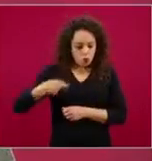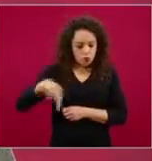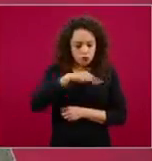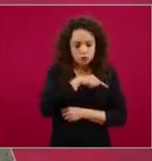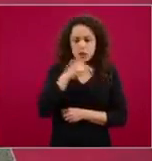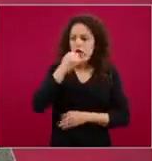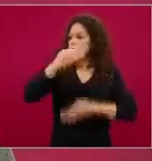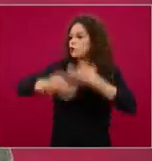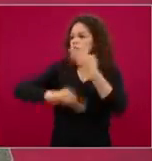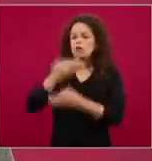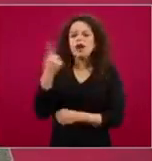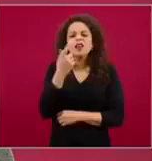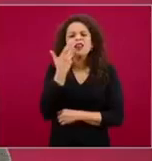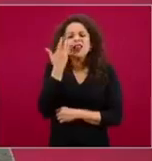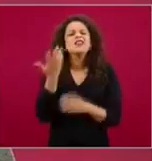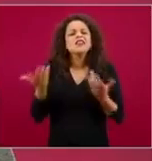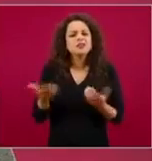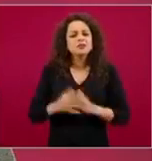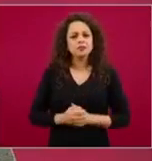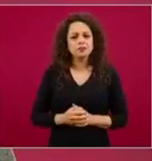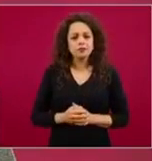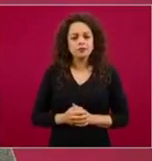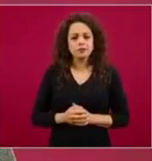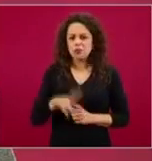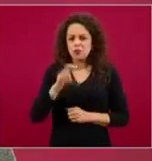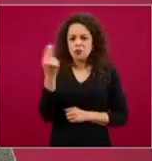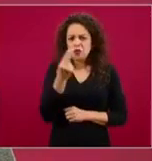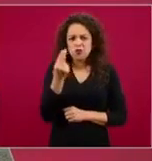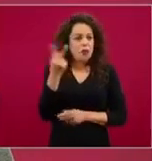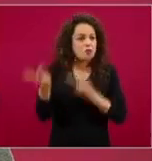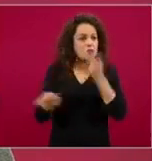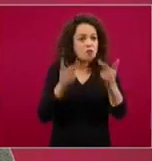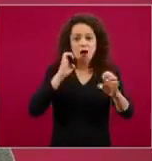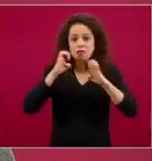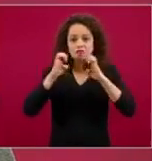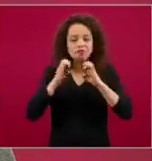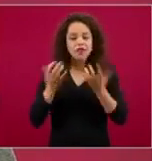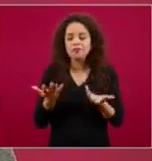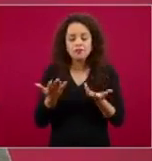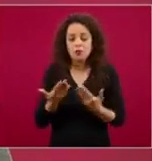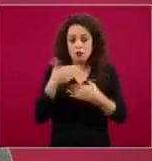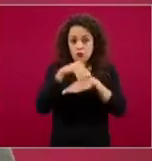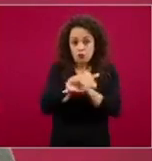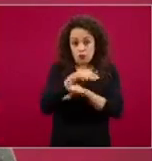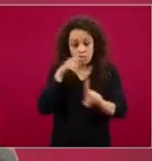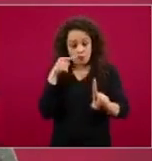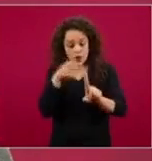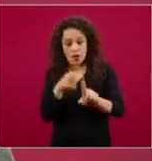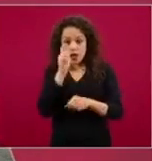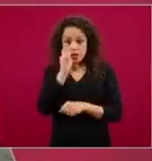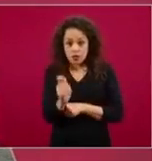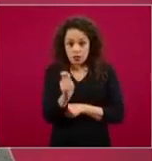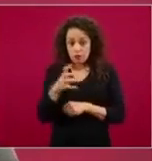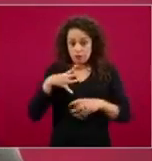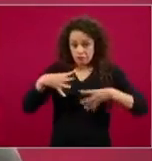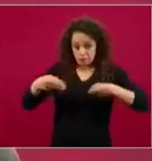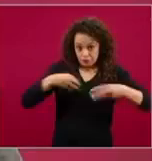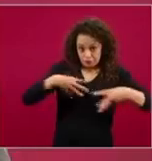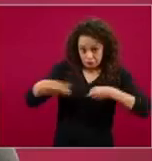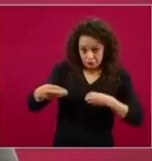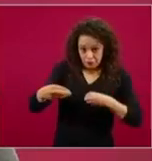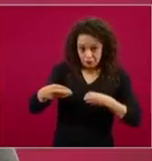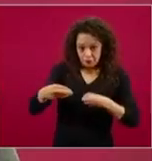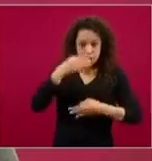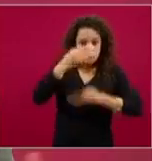todos? No necesitamos hacer una encuesta. Respecto a la epidemia, todos, todas quisiéramos que no hubiera